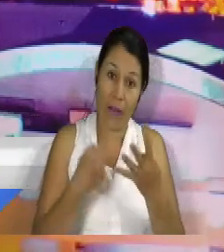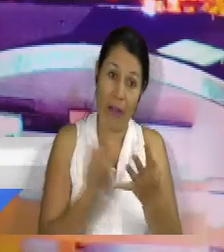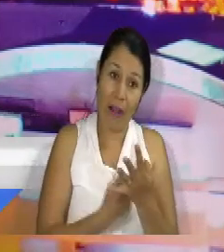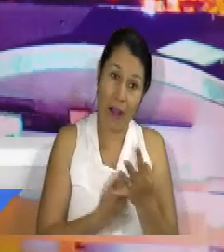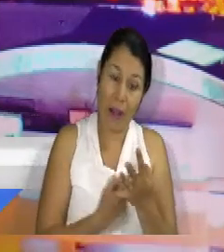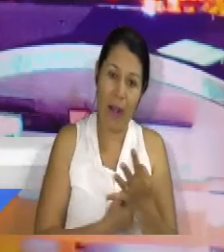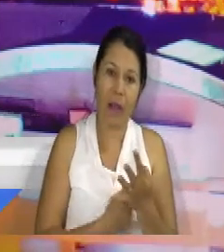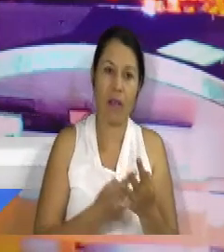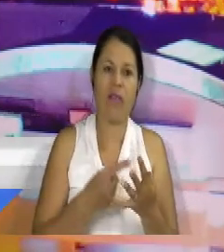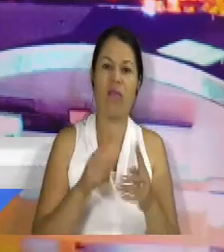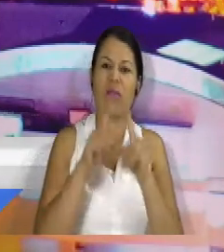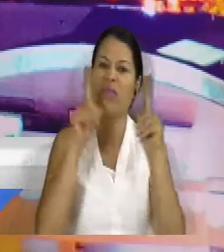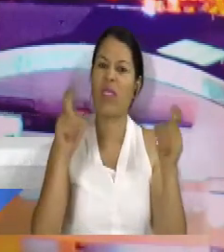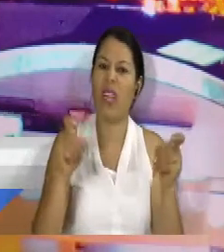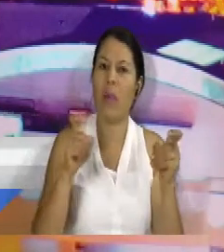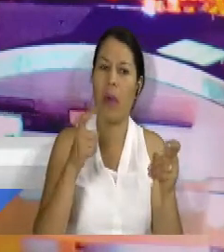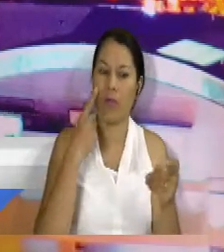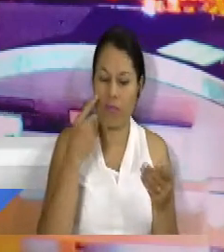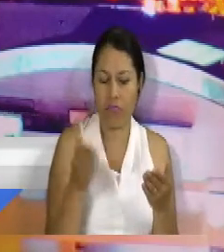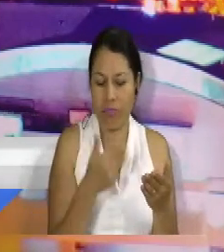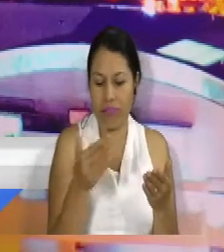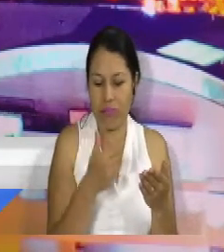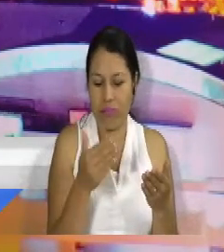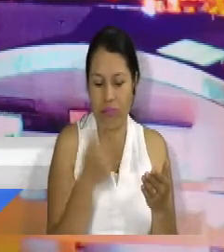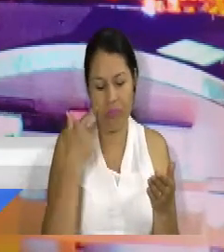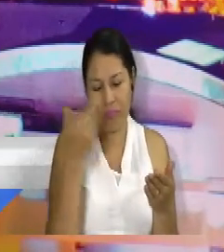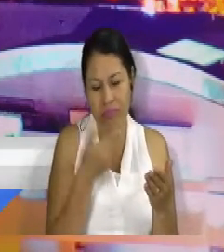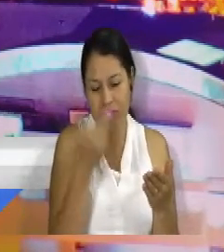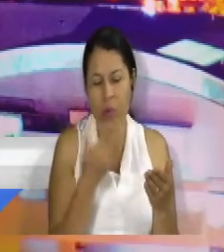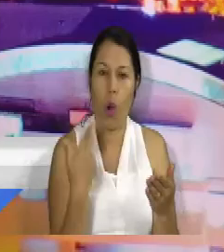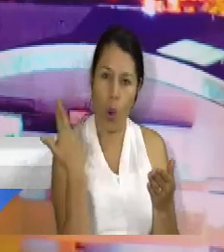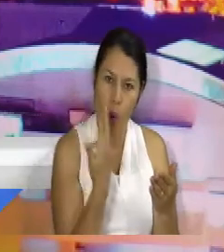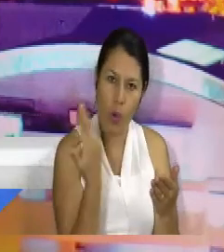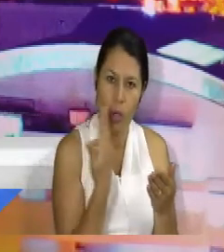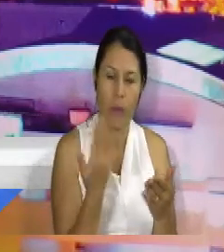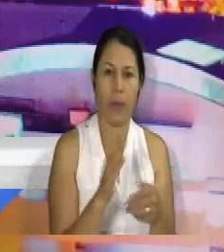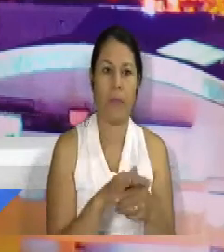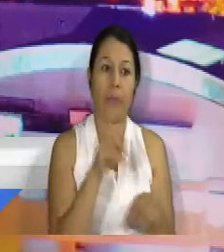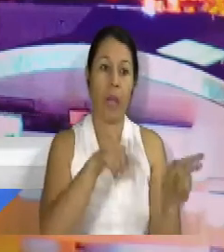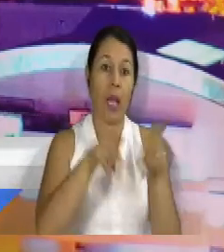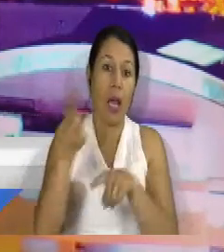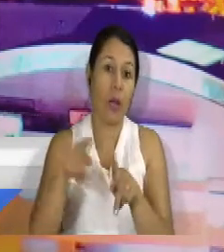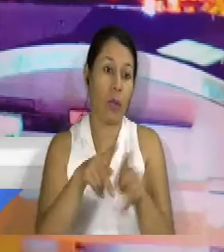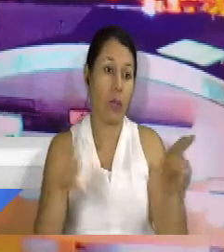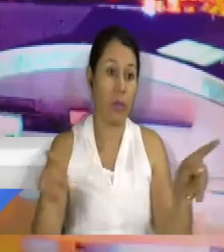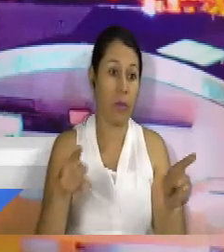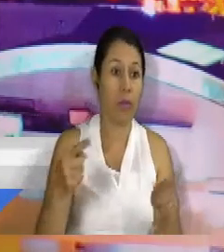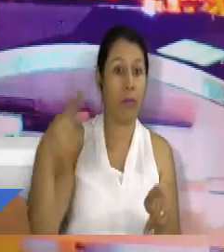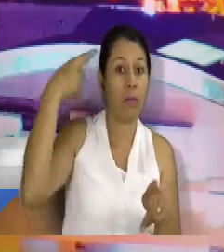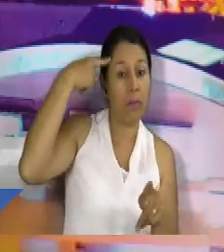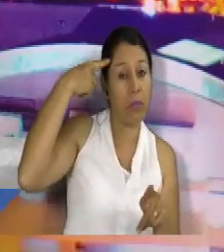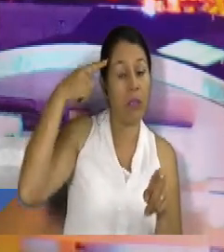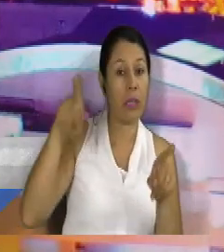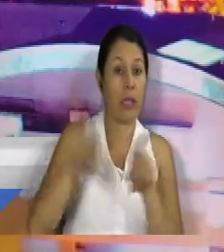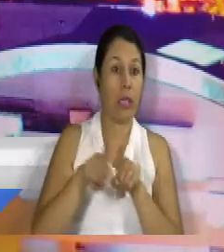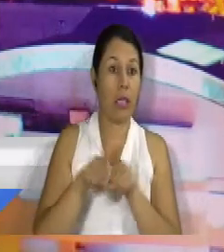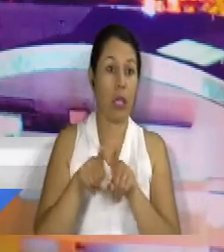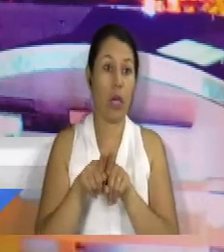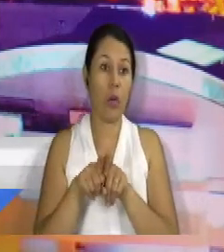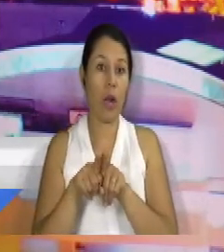que crean, como en mi caso, que fueron producto de un montaje judicial o que la justicia se